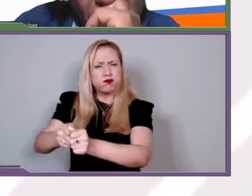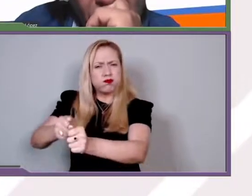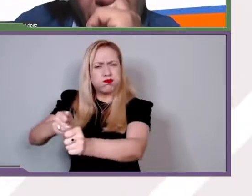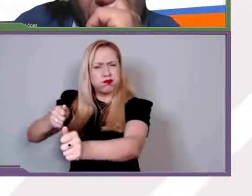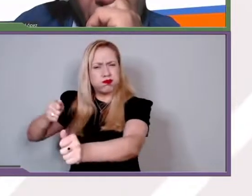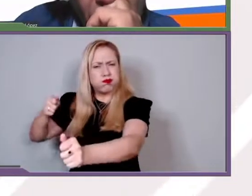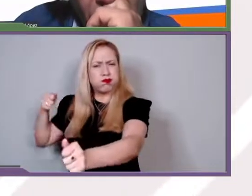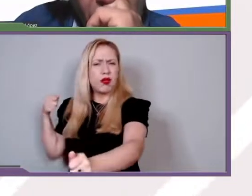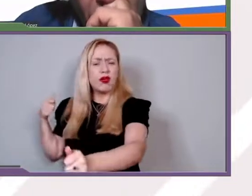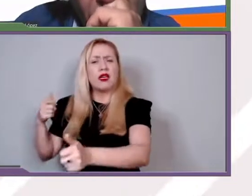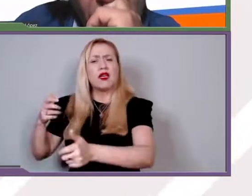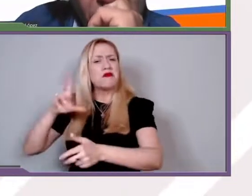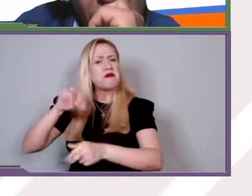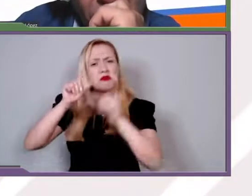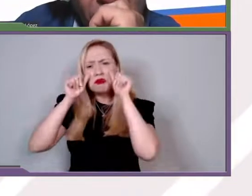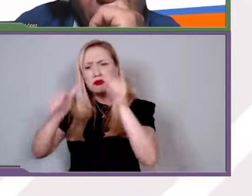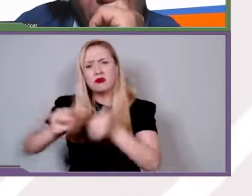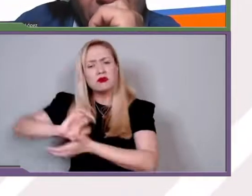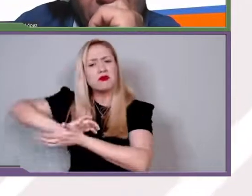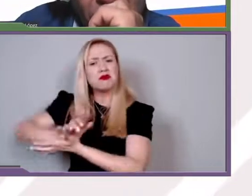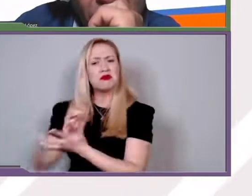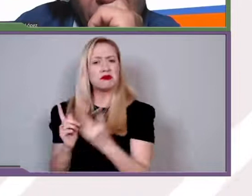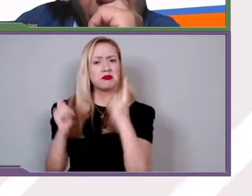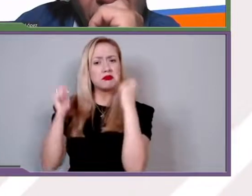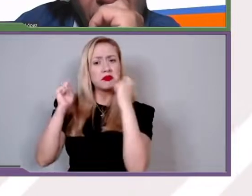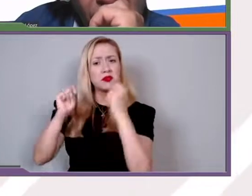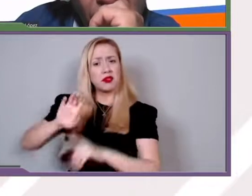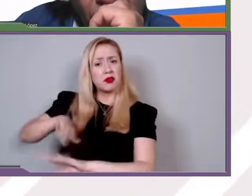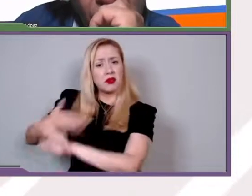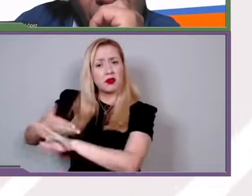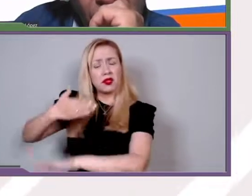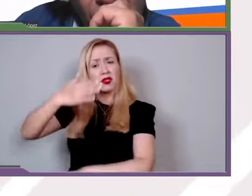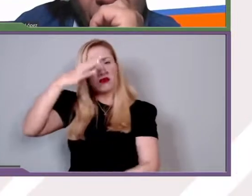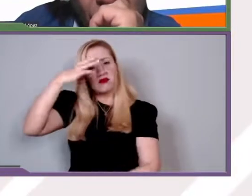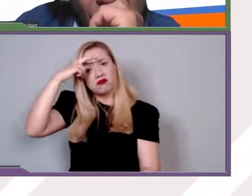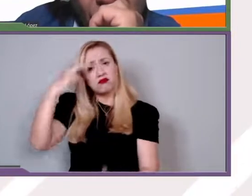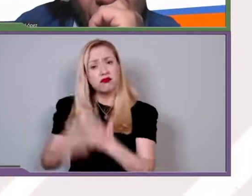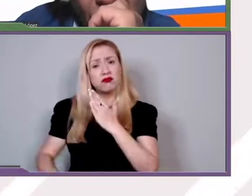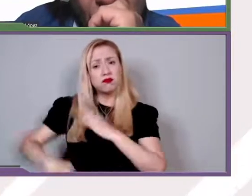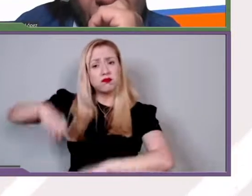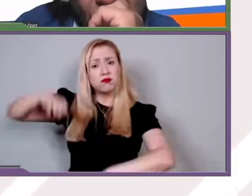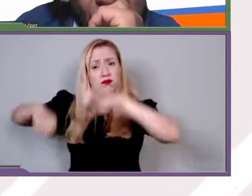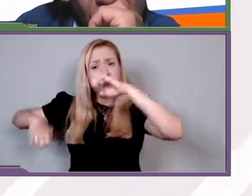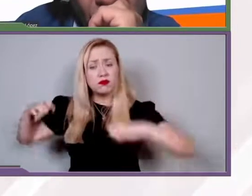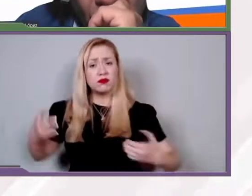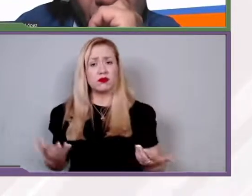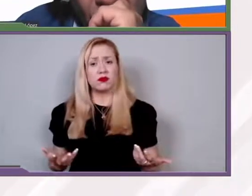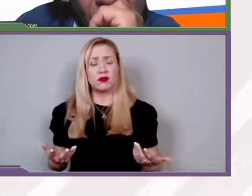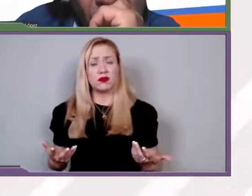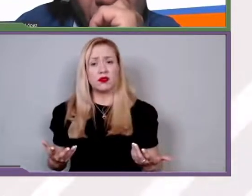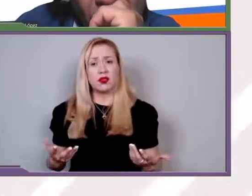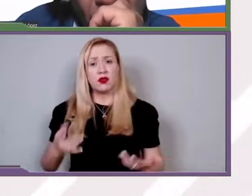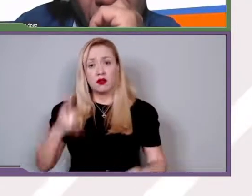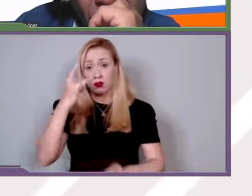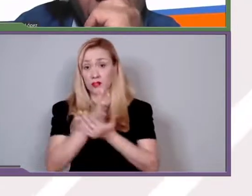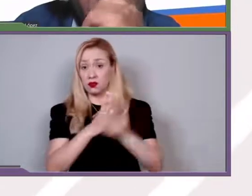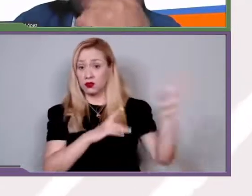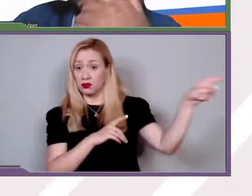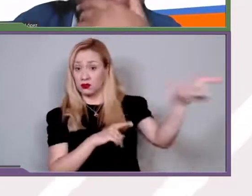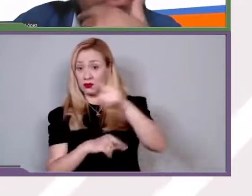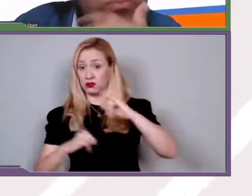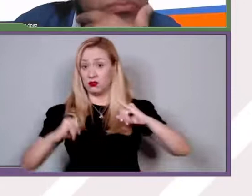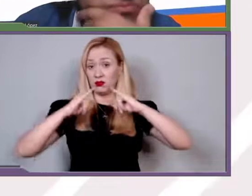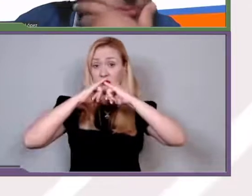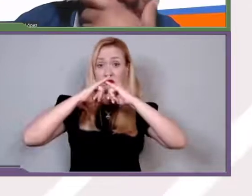no discriminación hacia las personas mayores, no solamente en relación a entes públicos, sino